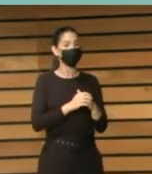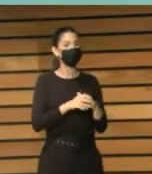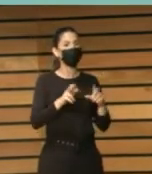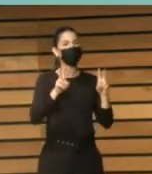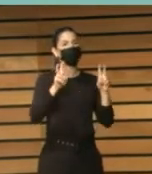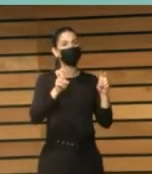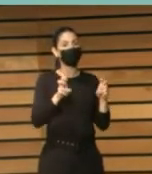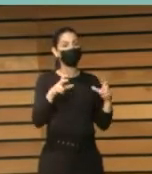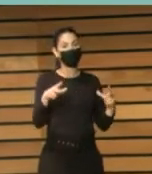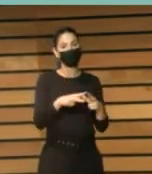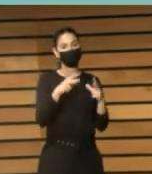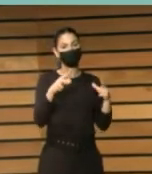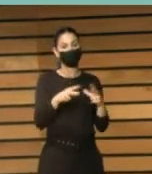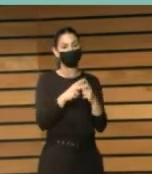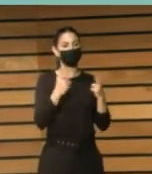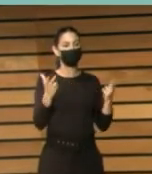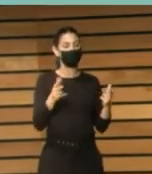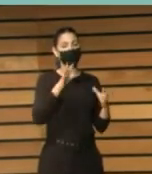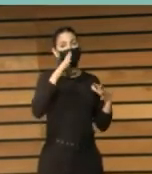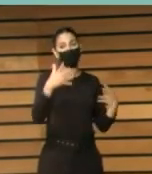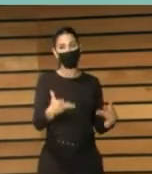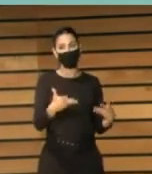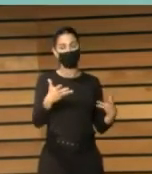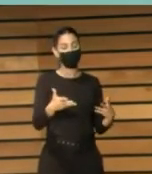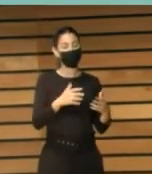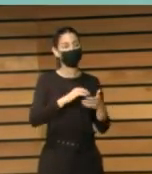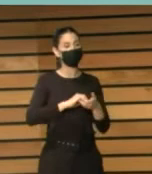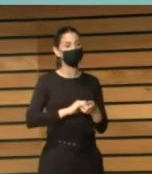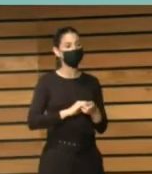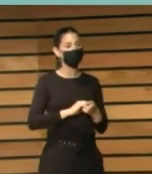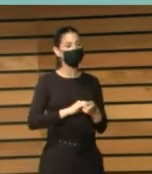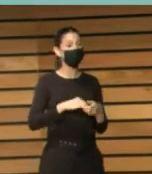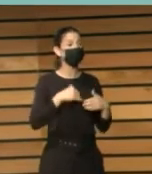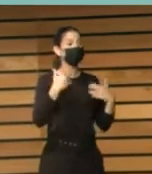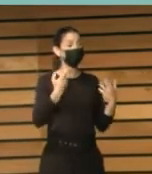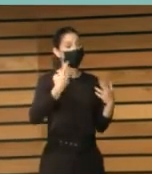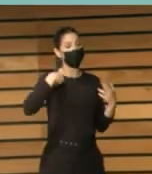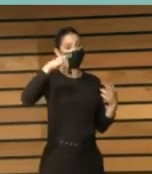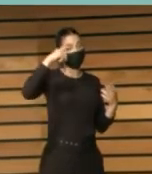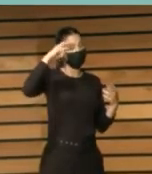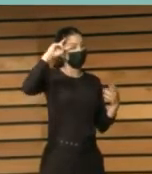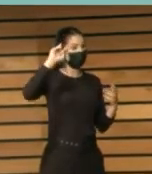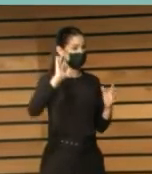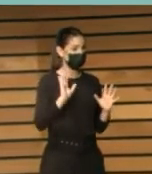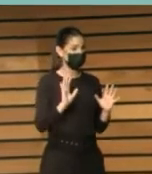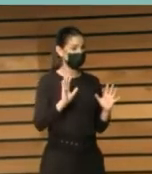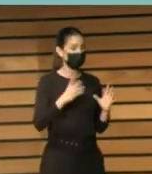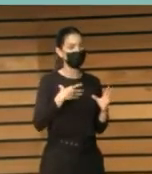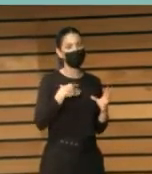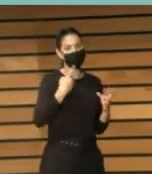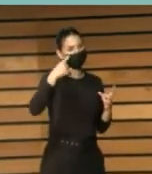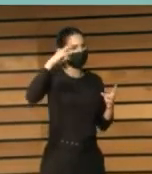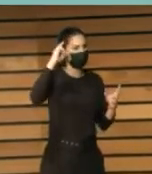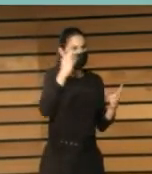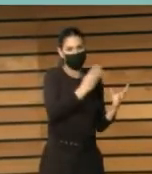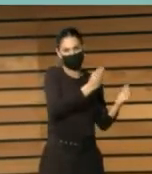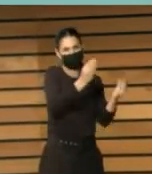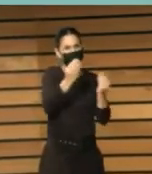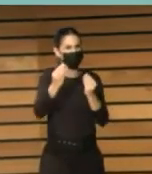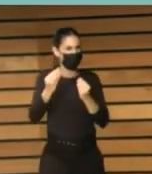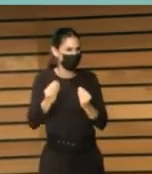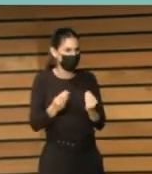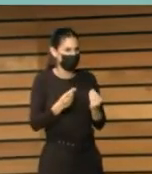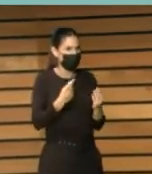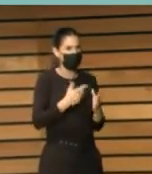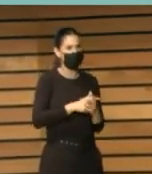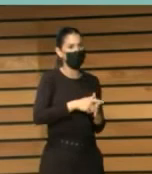sociedad de ahora mismo. Y como experiencia, aunque hay muchas, y está por ahí Feli también, y